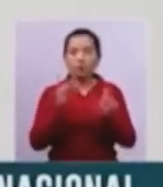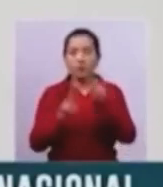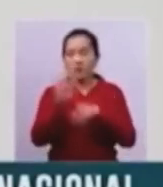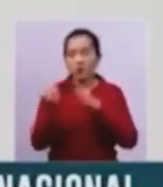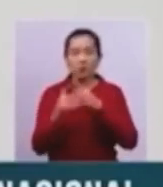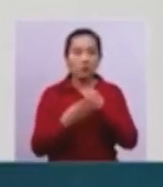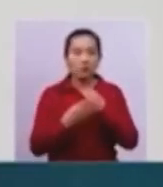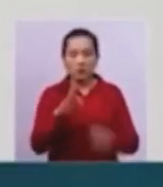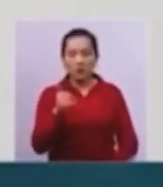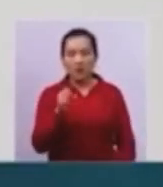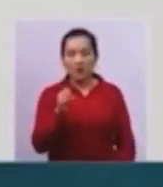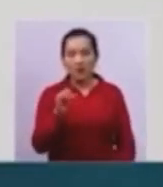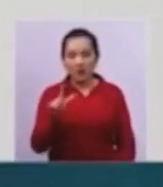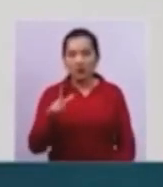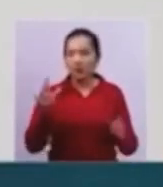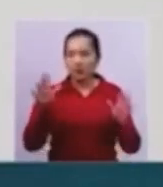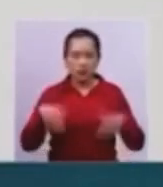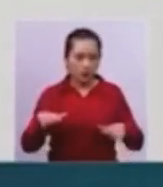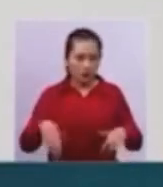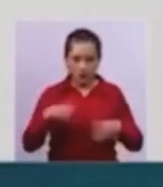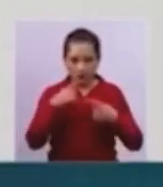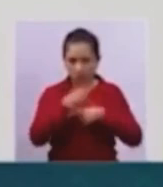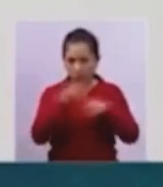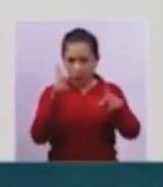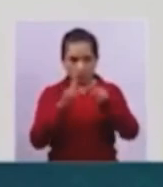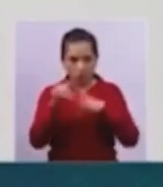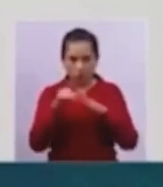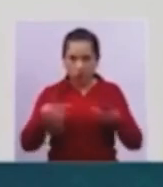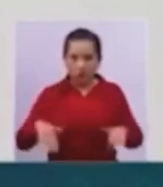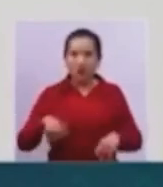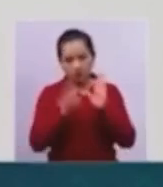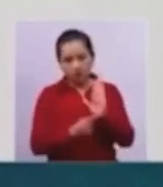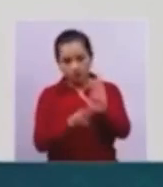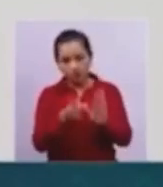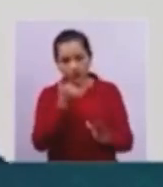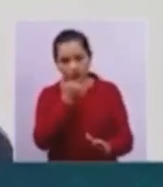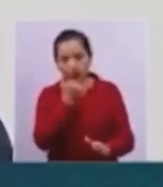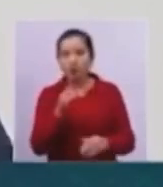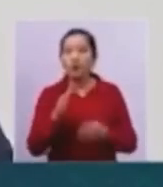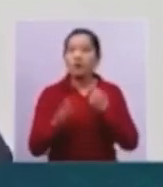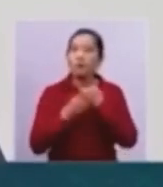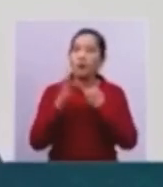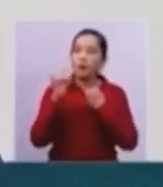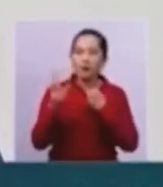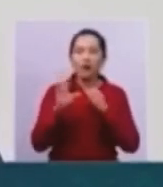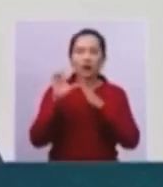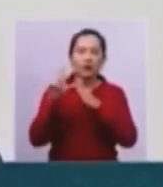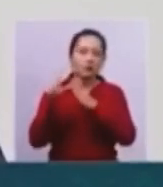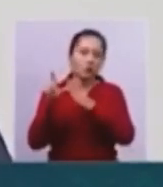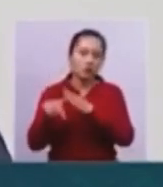es otro aspecto que no se ha mencionado a la población, cuando ASFI iba, Fácil siempre interponía